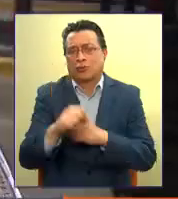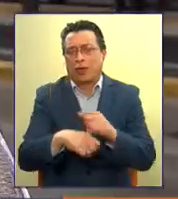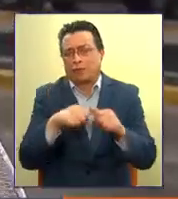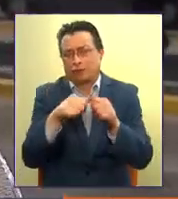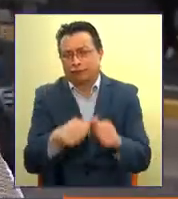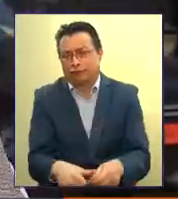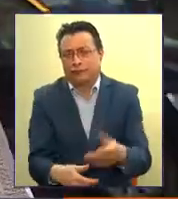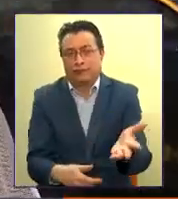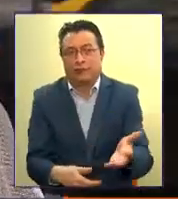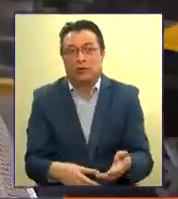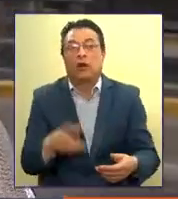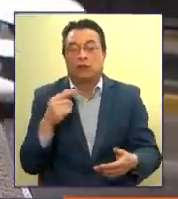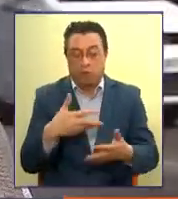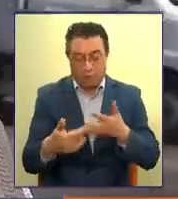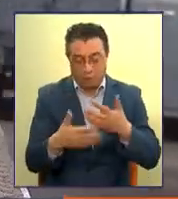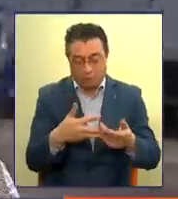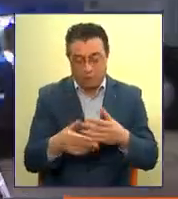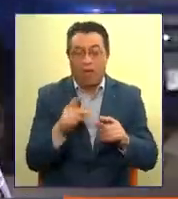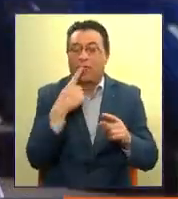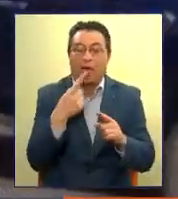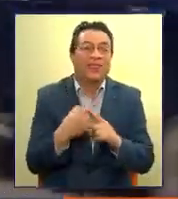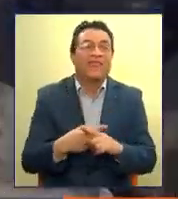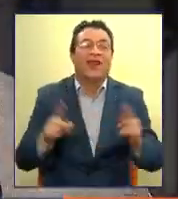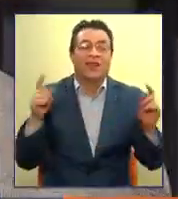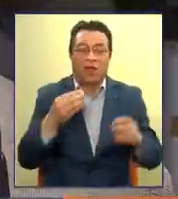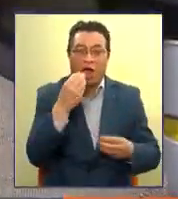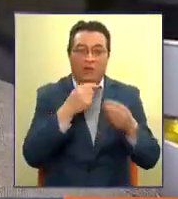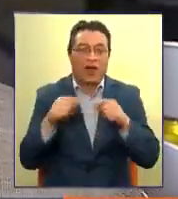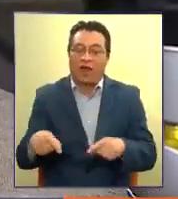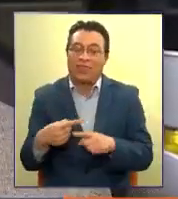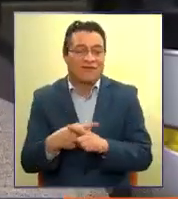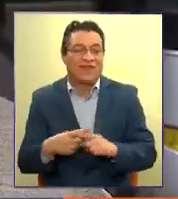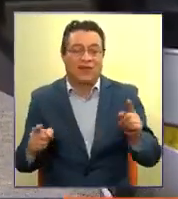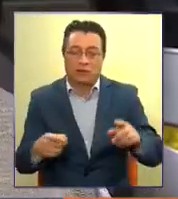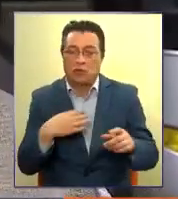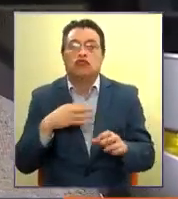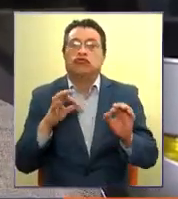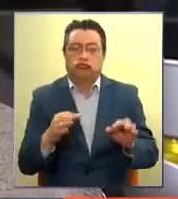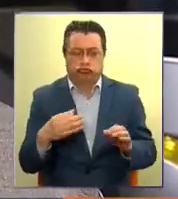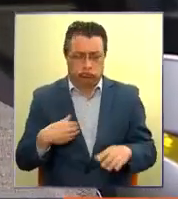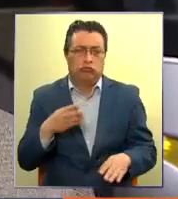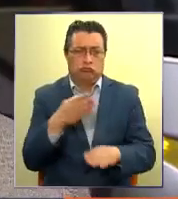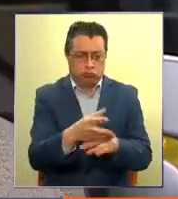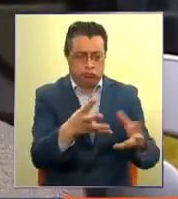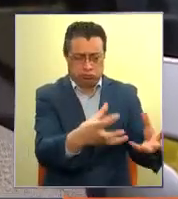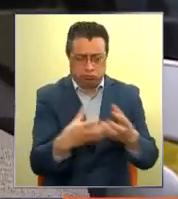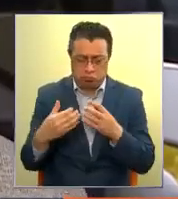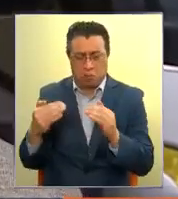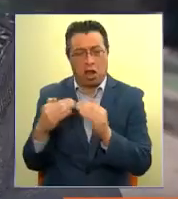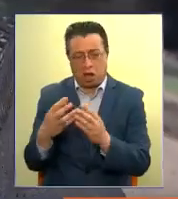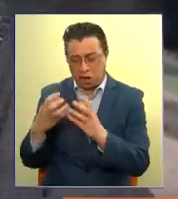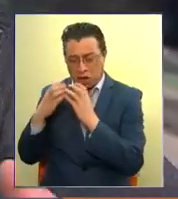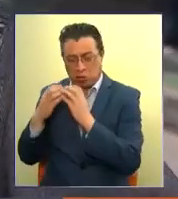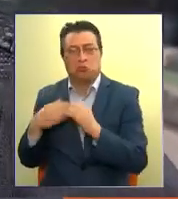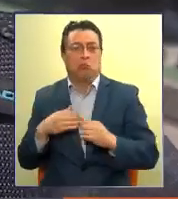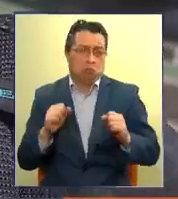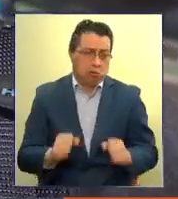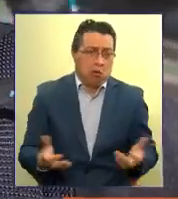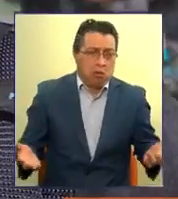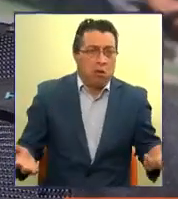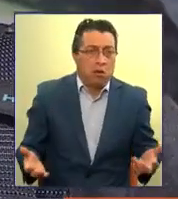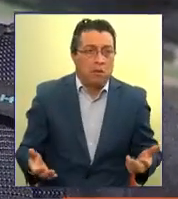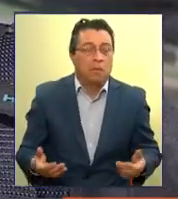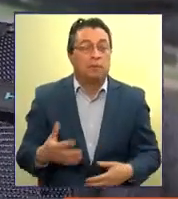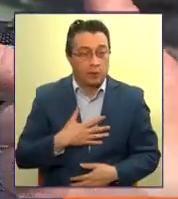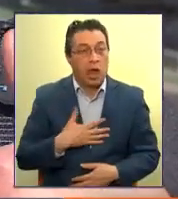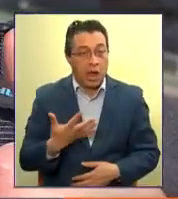ahí. Tenían un estilo de preparación muy diferente a lo que son las comidas de ahora. Iría perfectamente a buscar comida al paso. Es que eso iba a hacer